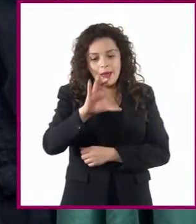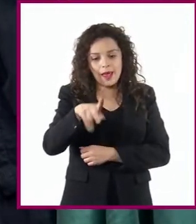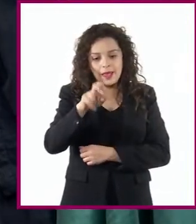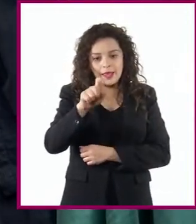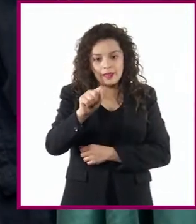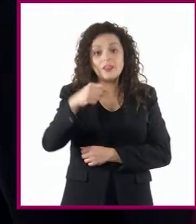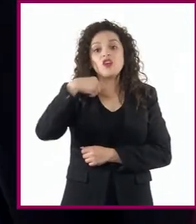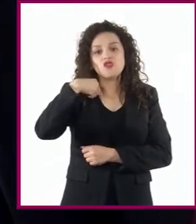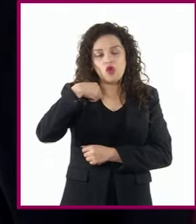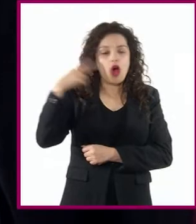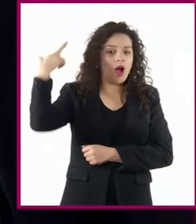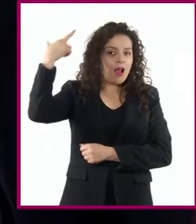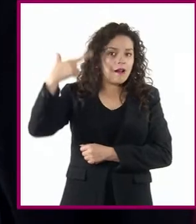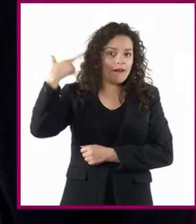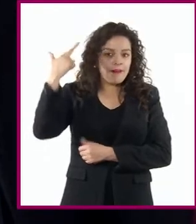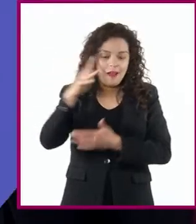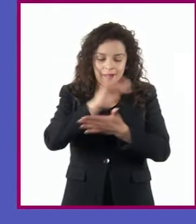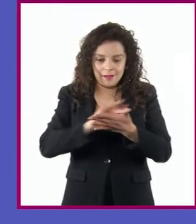rey.